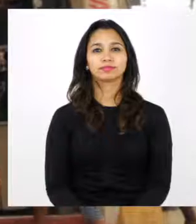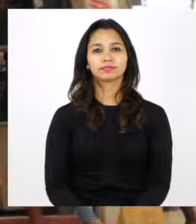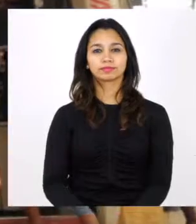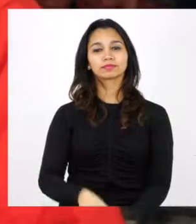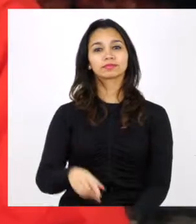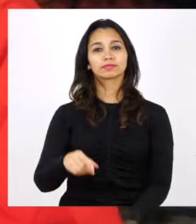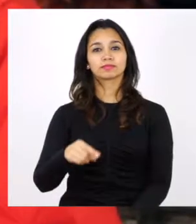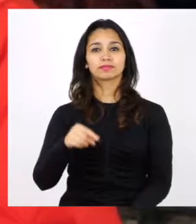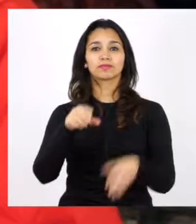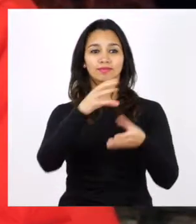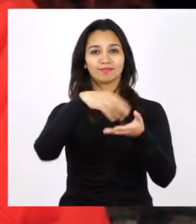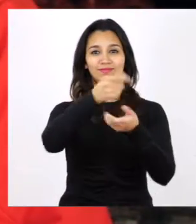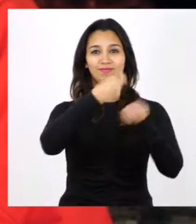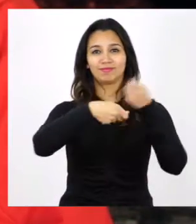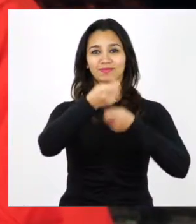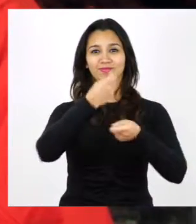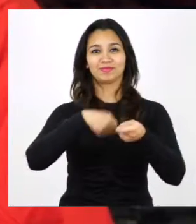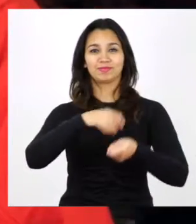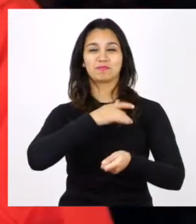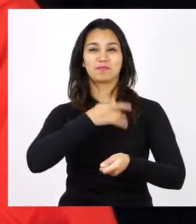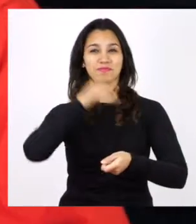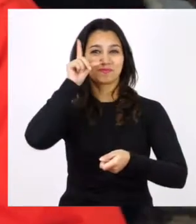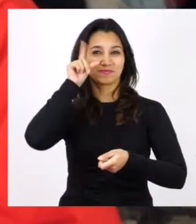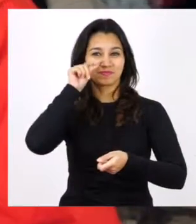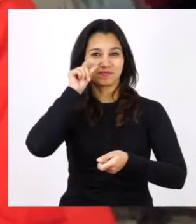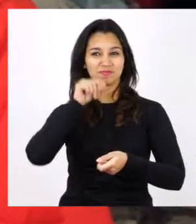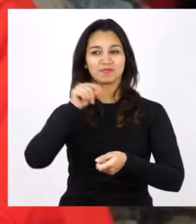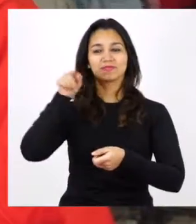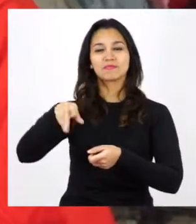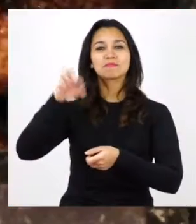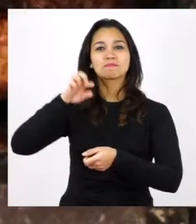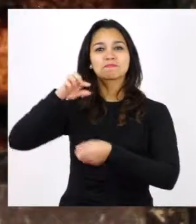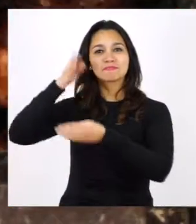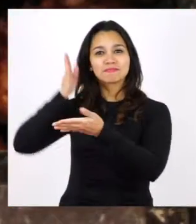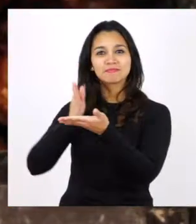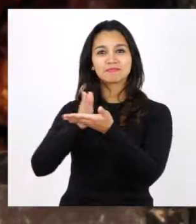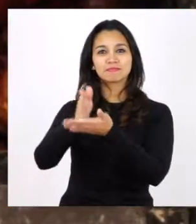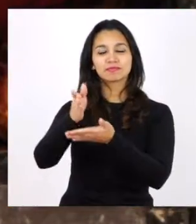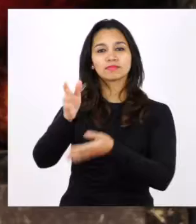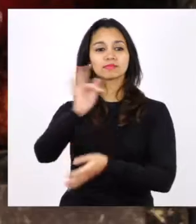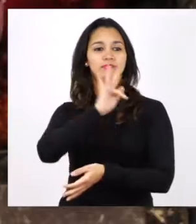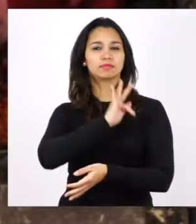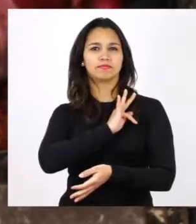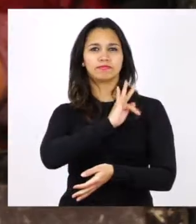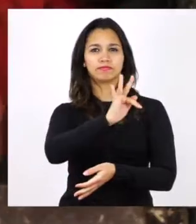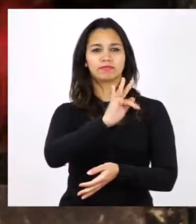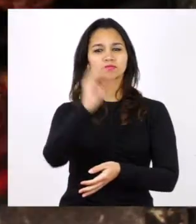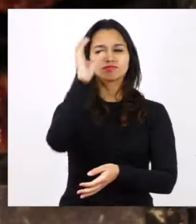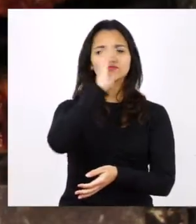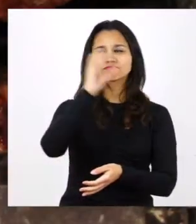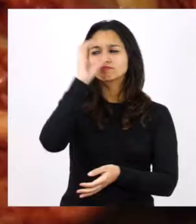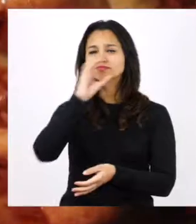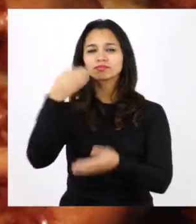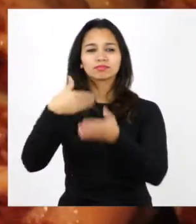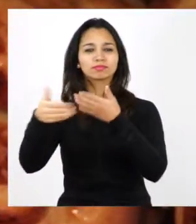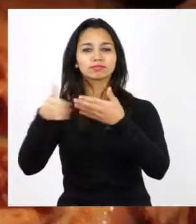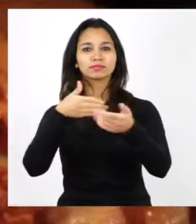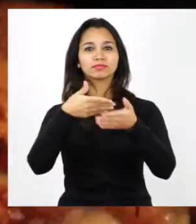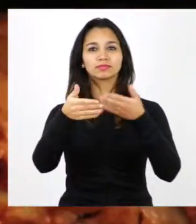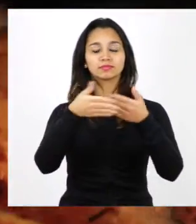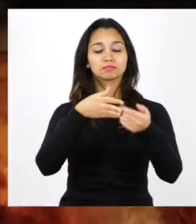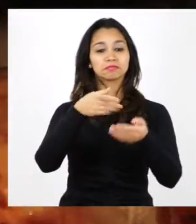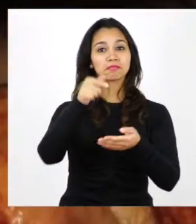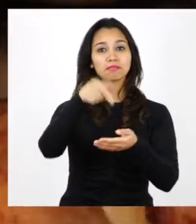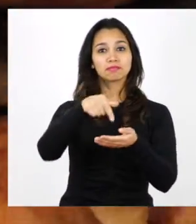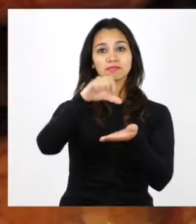Sobre Pollo nace hace 20 años atrás. Mi padre lo crió, buscó en San Fernando en qué lugar lo podía colocar y se